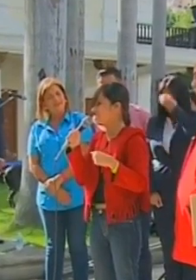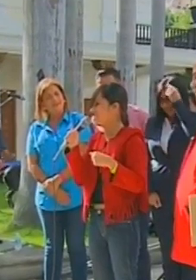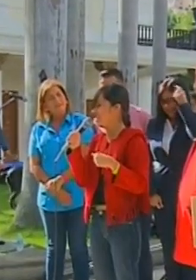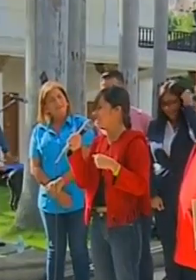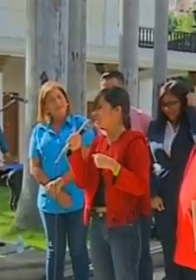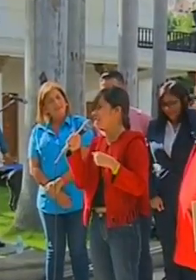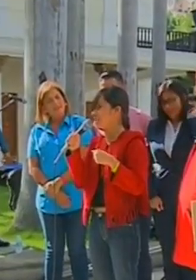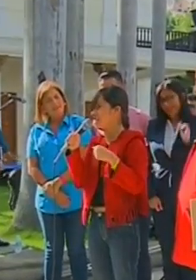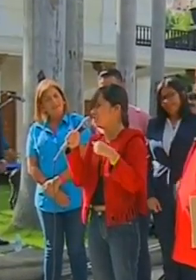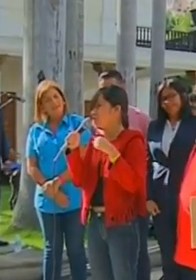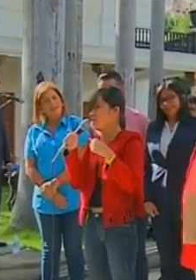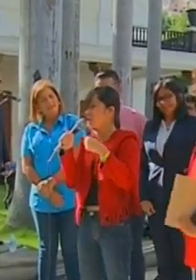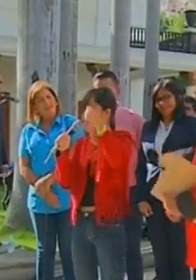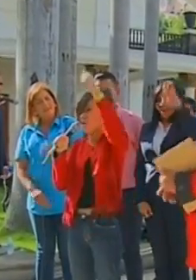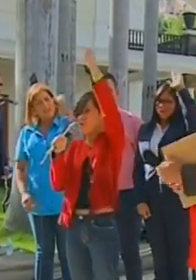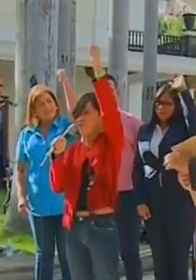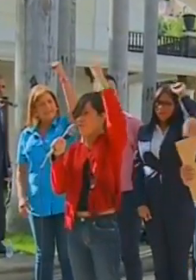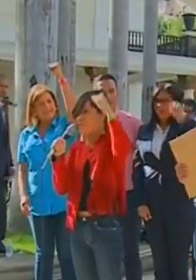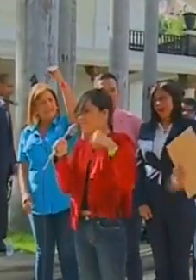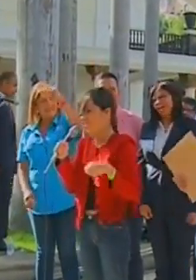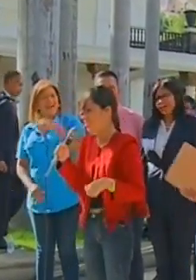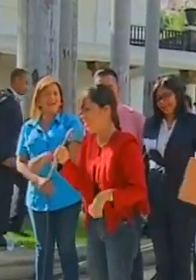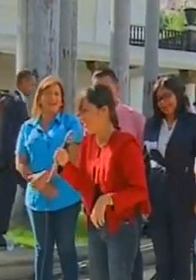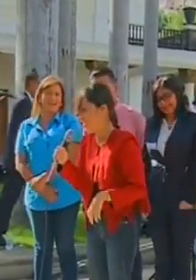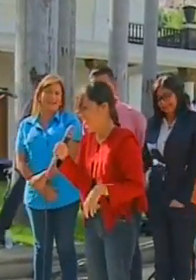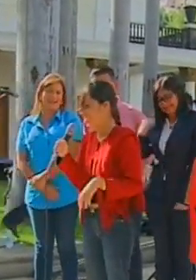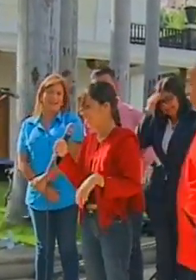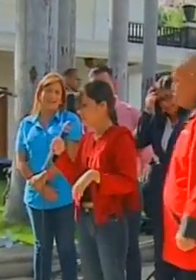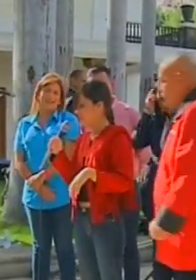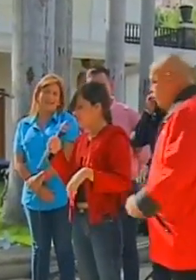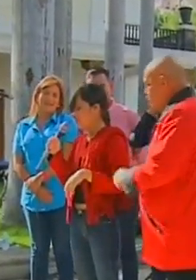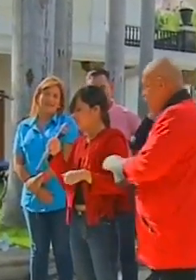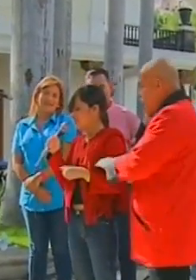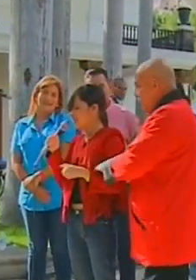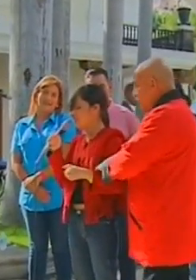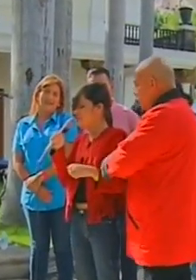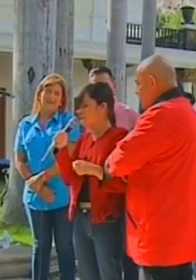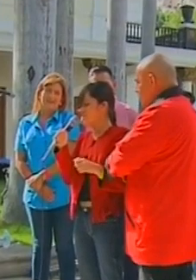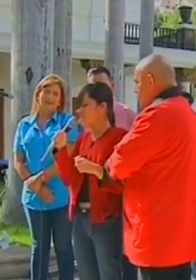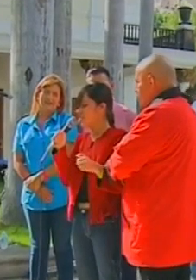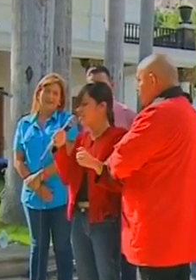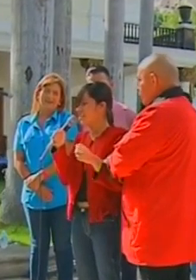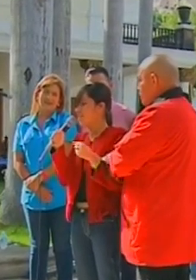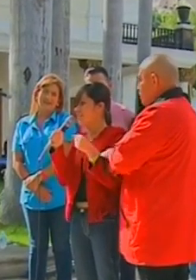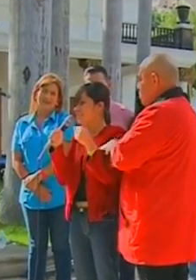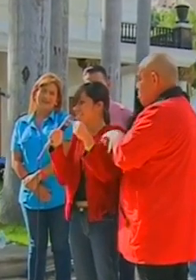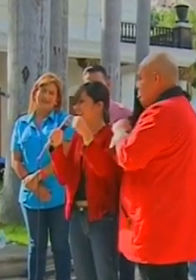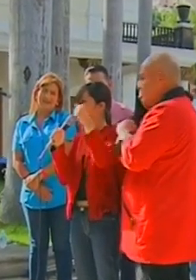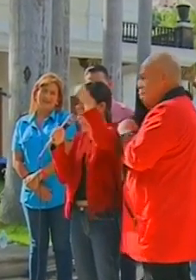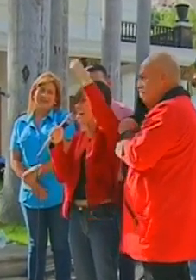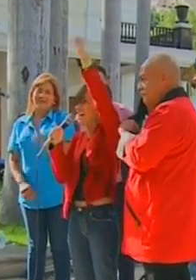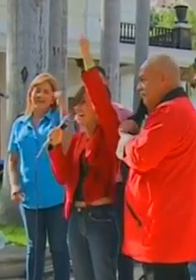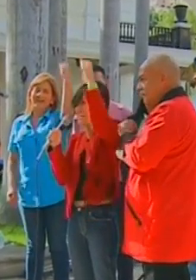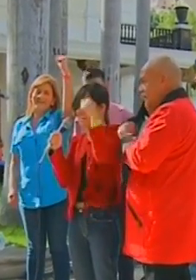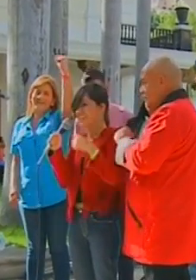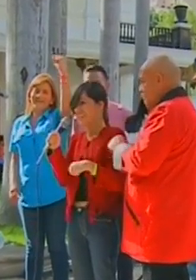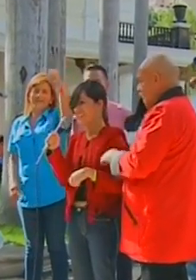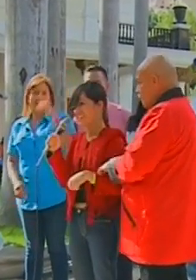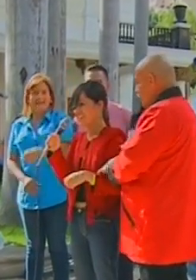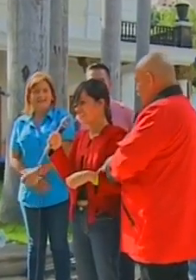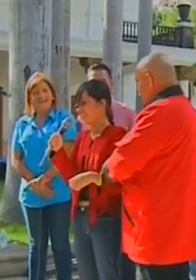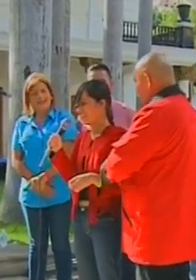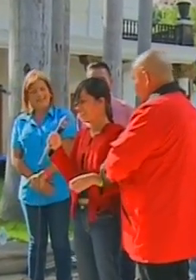y del presidente Nicolás Maduro Moros, en compañía de todas las fuerzas revolucionarias, han apoyado a cada uno de los sectores de Venezuela con el